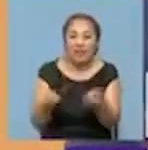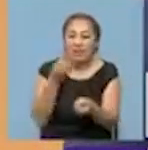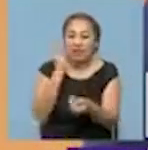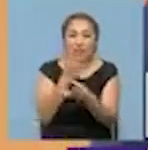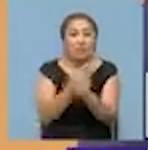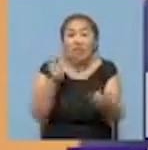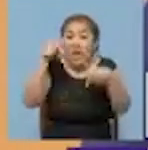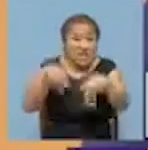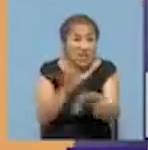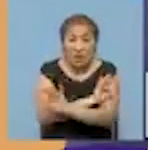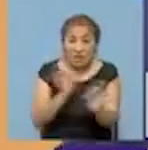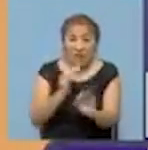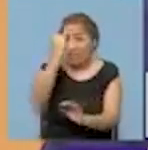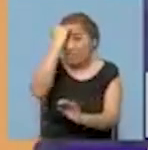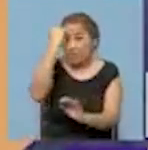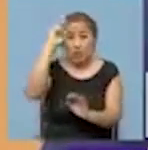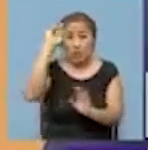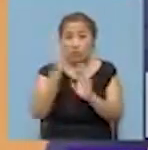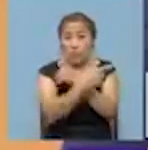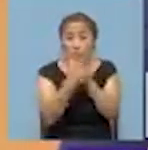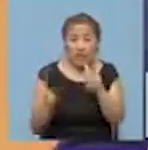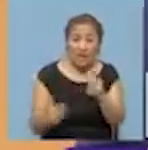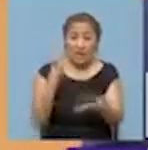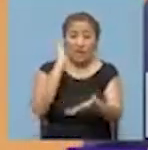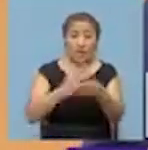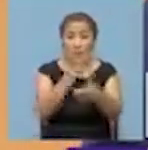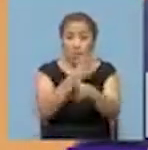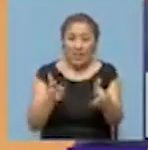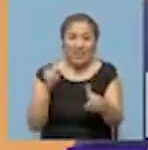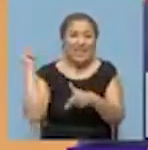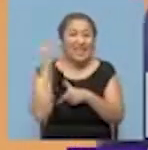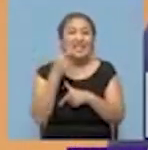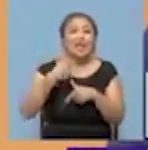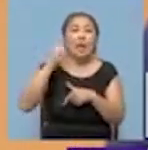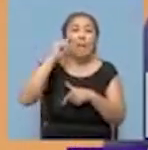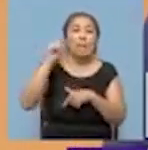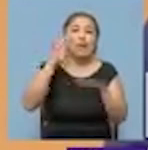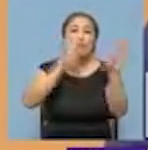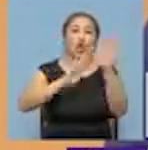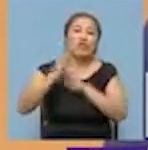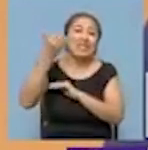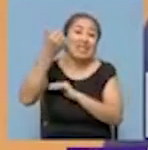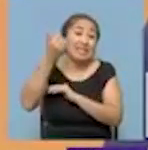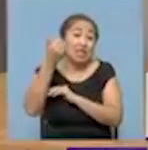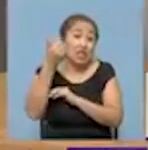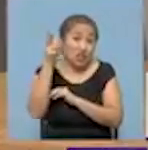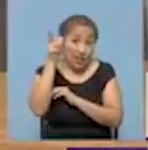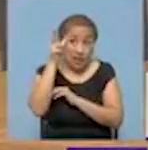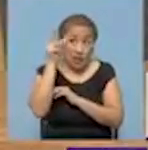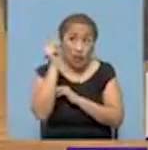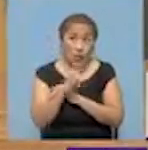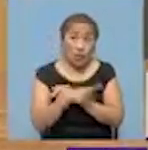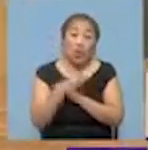no hay más derechos ni constitución siguiendo esa línea el presidente nixon en 1968